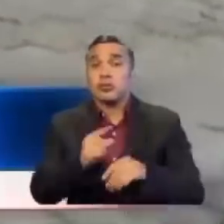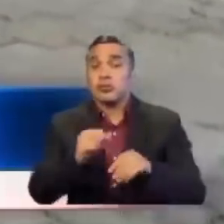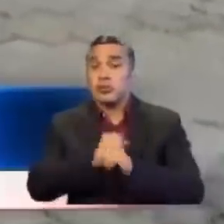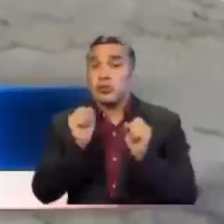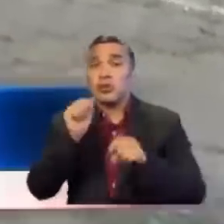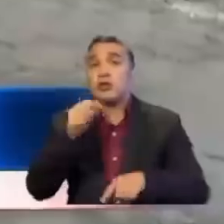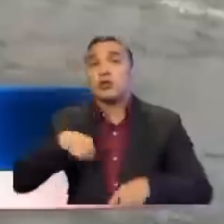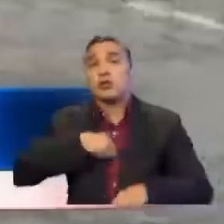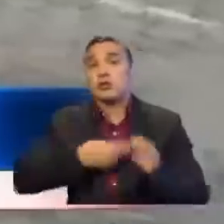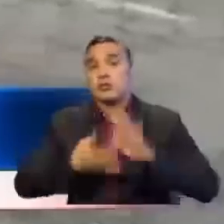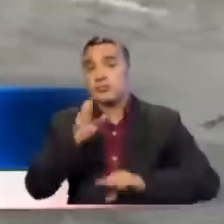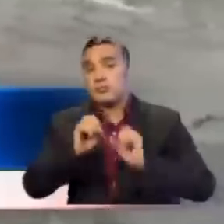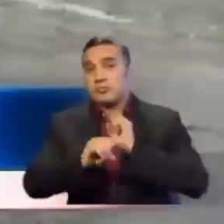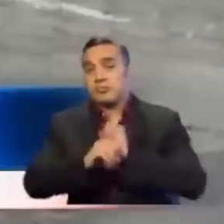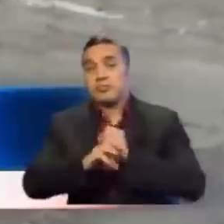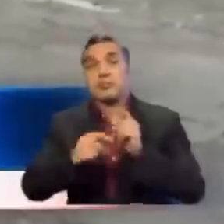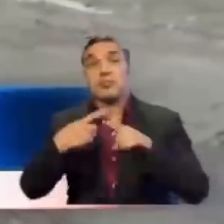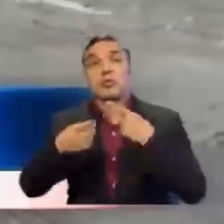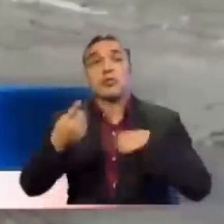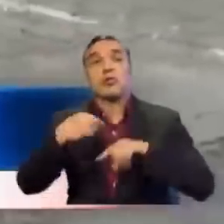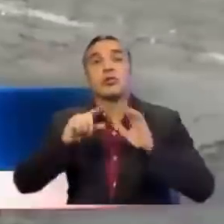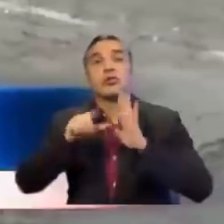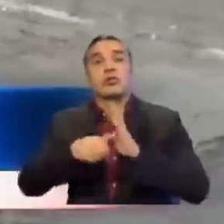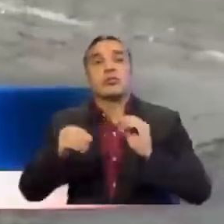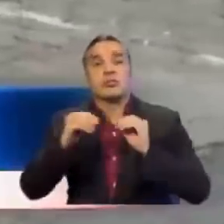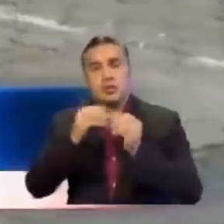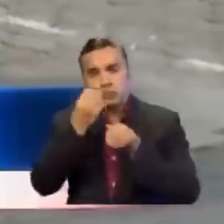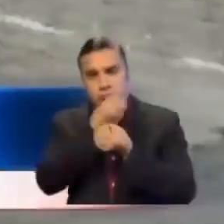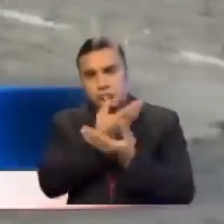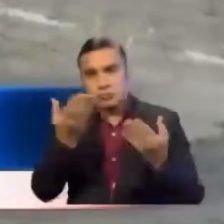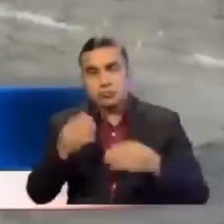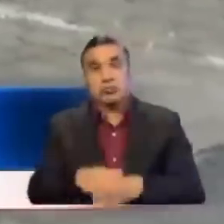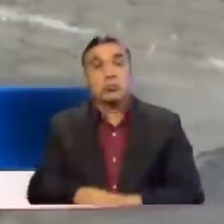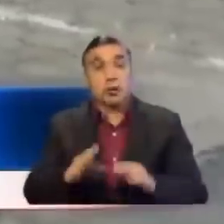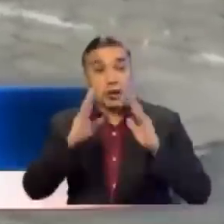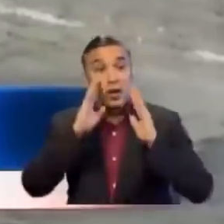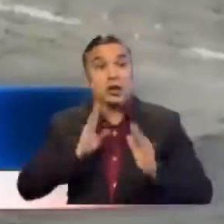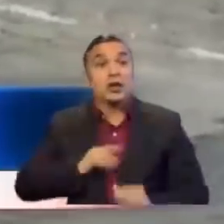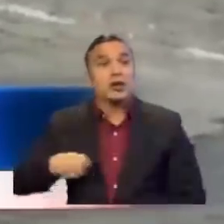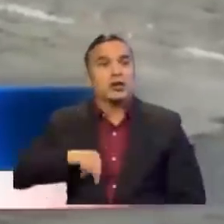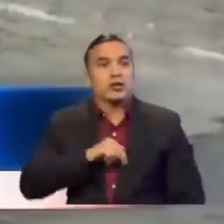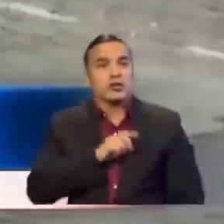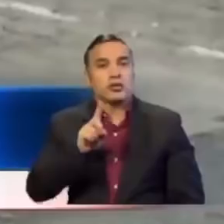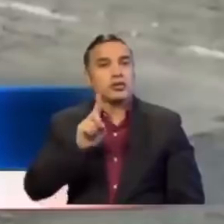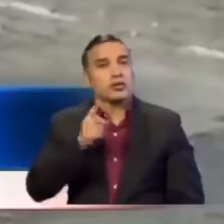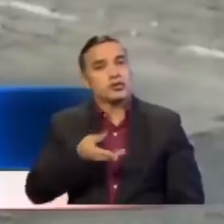7:28 de la mañana, nos vamos a una pequeña pausa, pero seguimos con más información. Quédese en nuestra